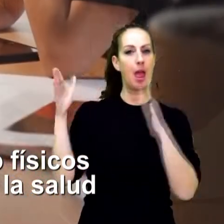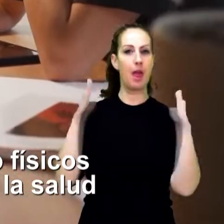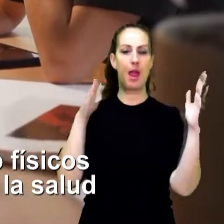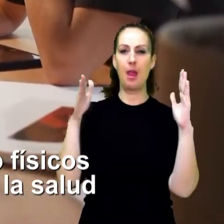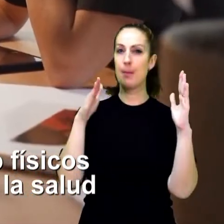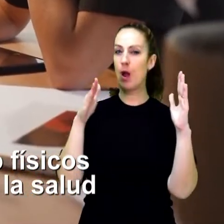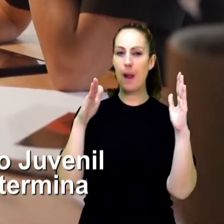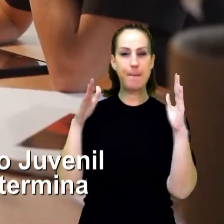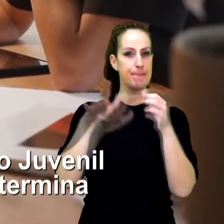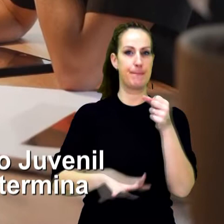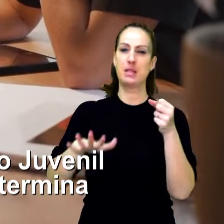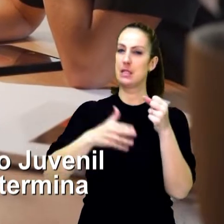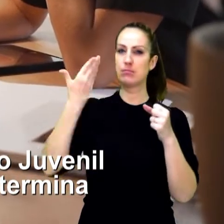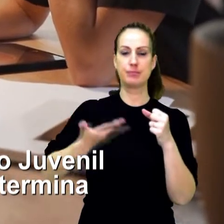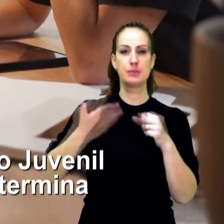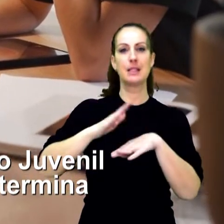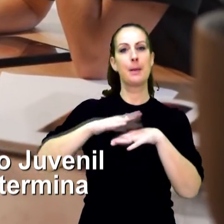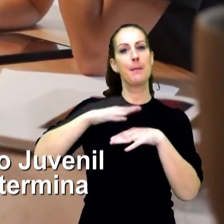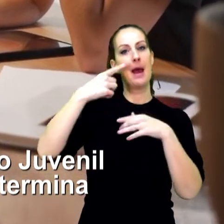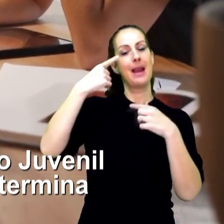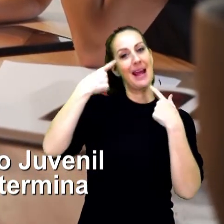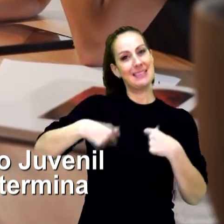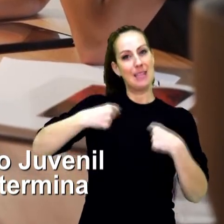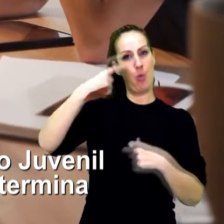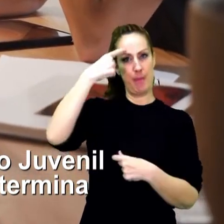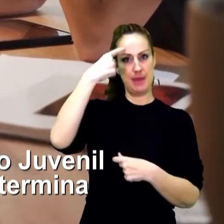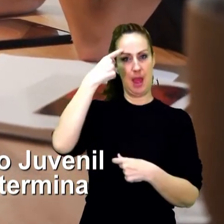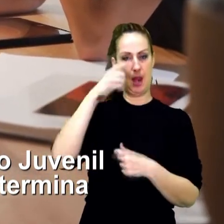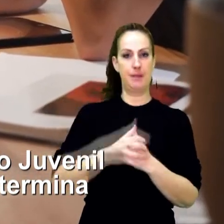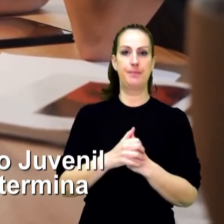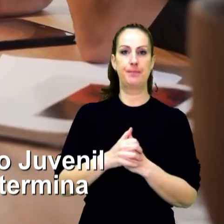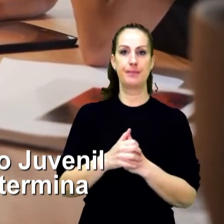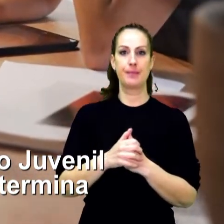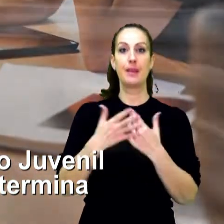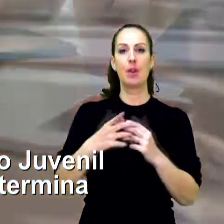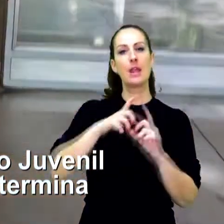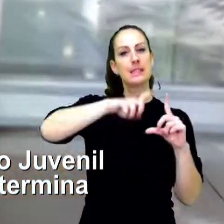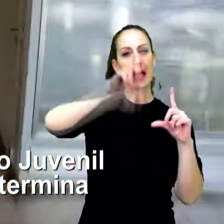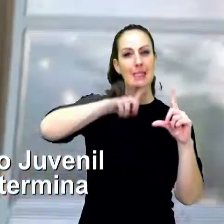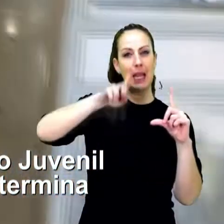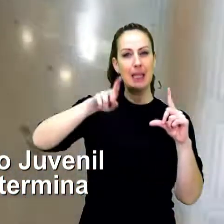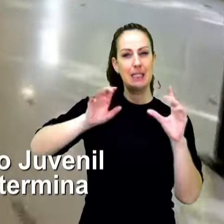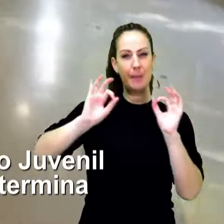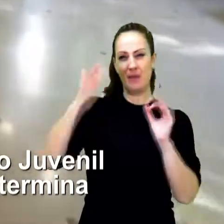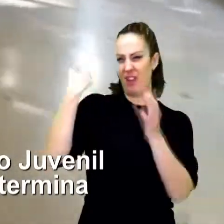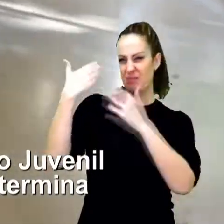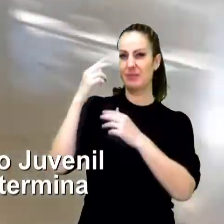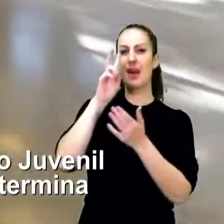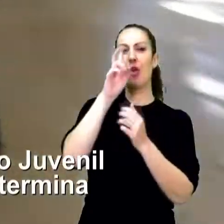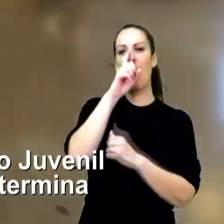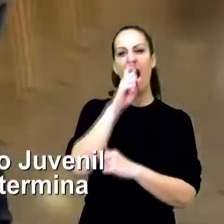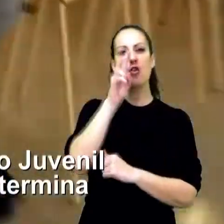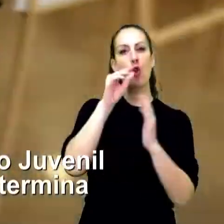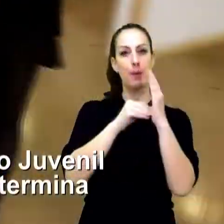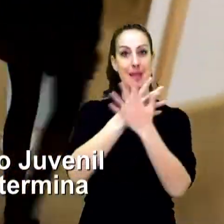crucial para la salud mental de la persona. El segundo barómetro juvenil de salud y bienestar de la FAD de